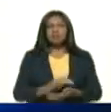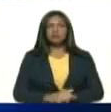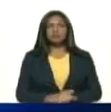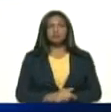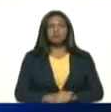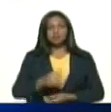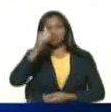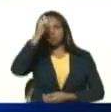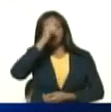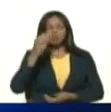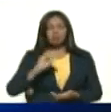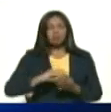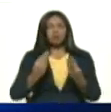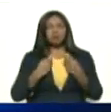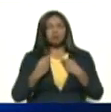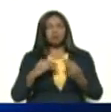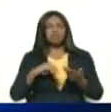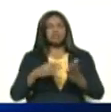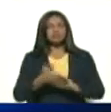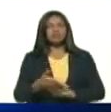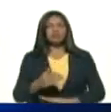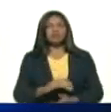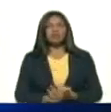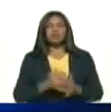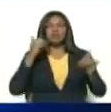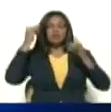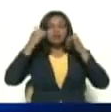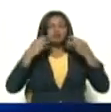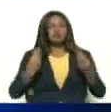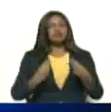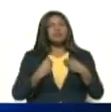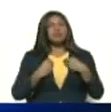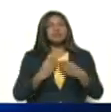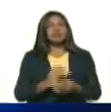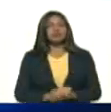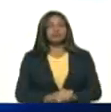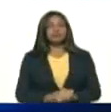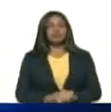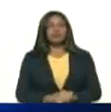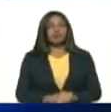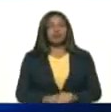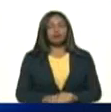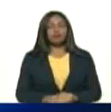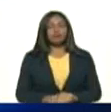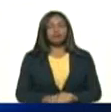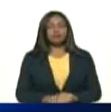Domingo de Resurrección es la celebración de la vida. Una de las cosas que a mí